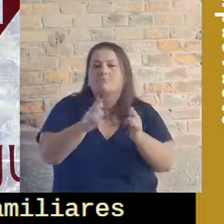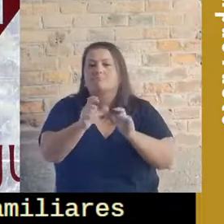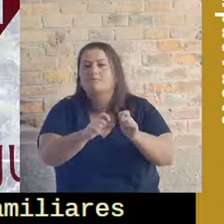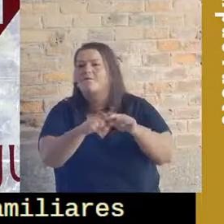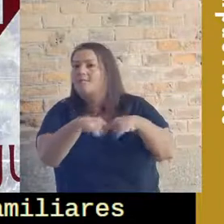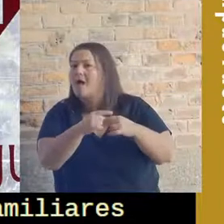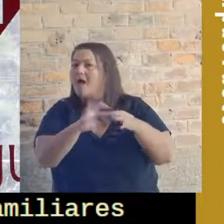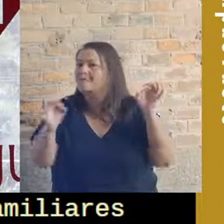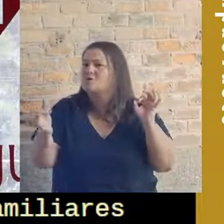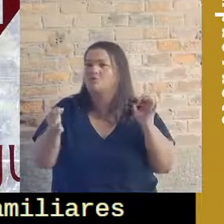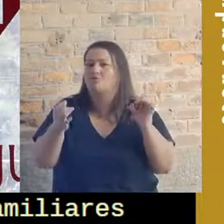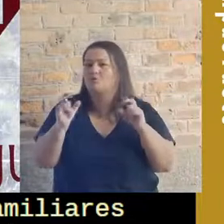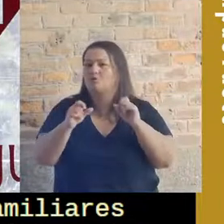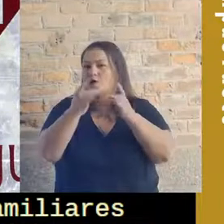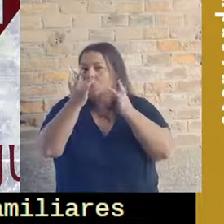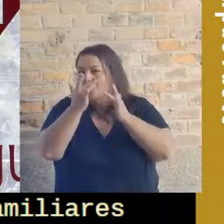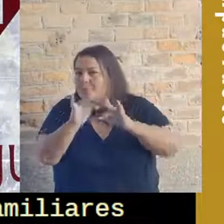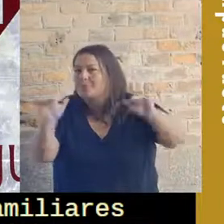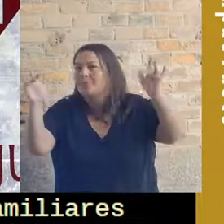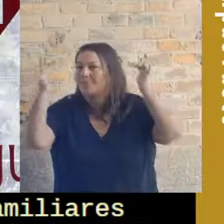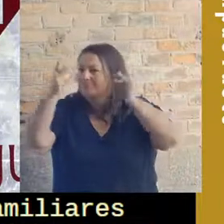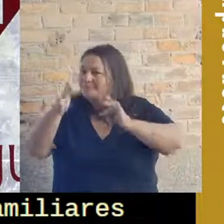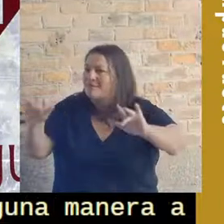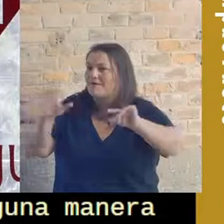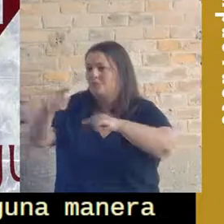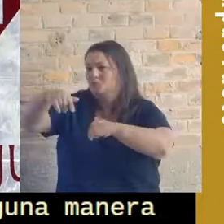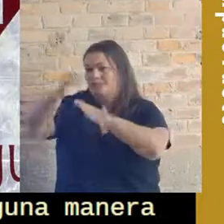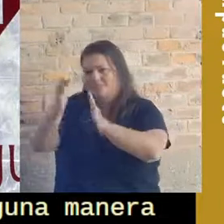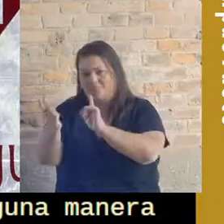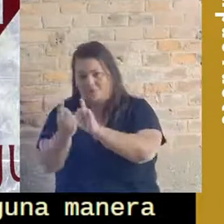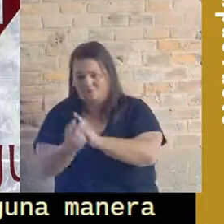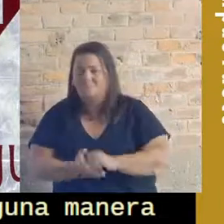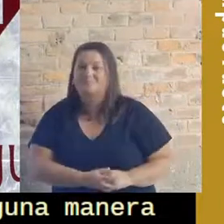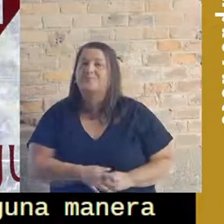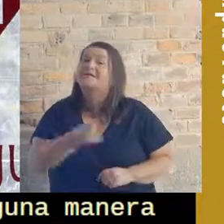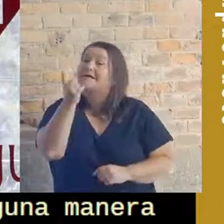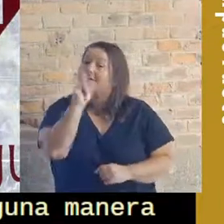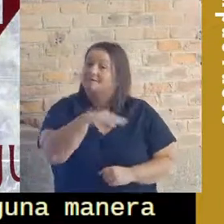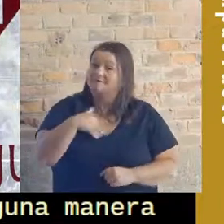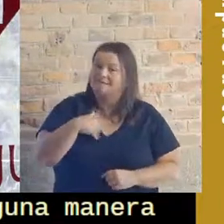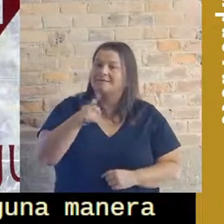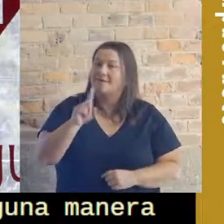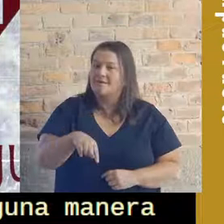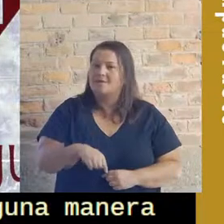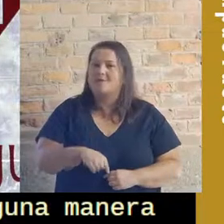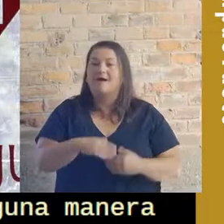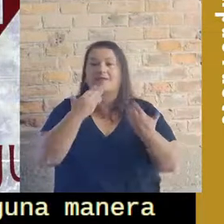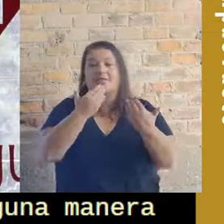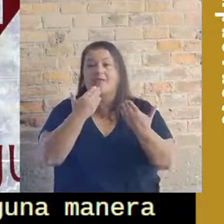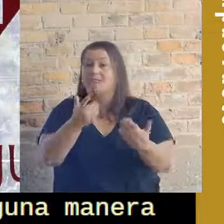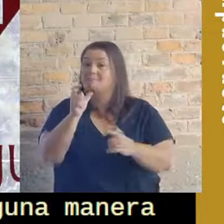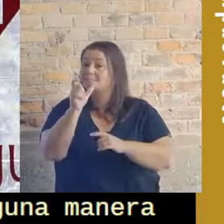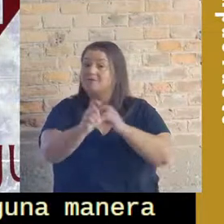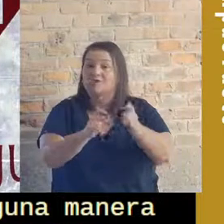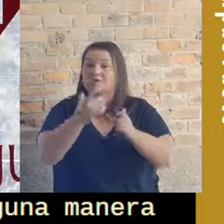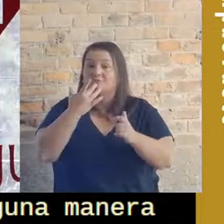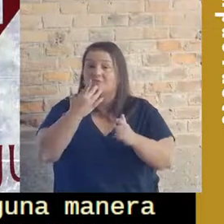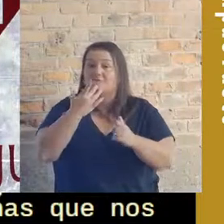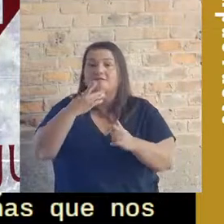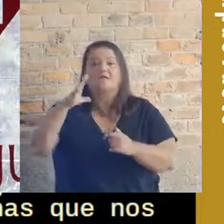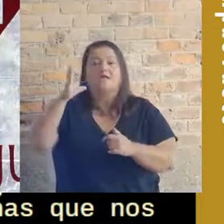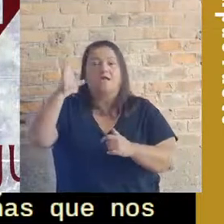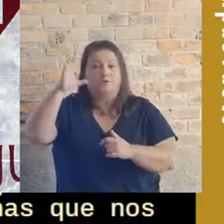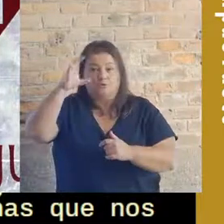personas a las que de alguna manera atend y también por supuesto a aquellas personas que nos estáis